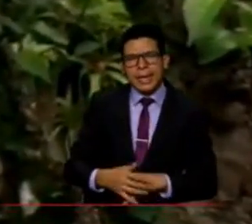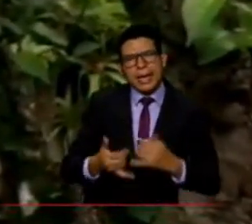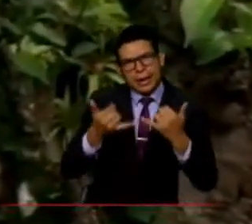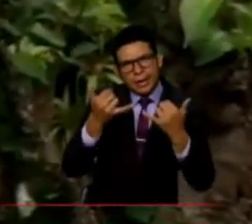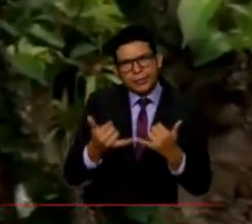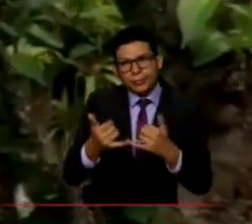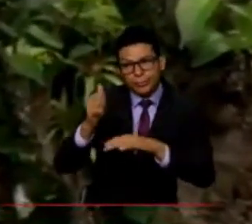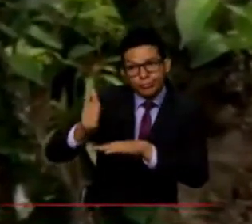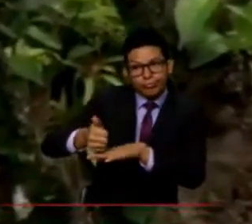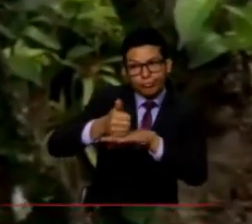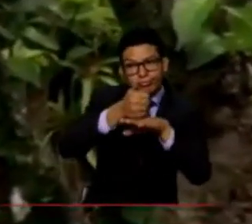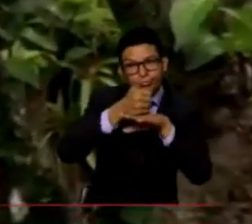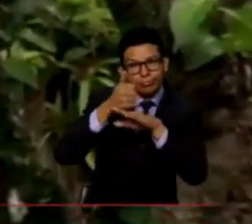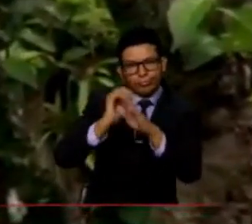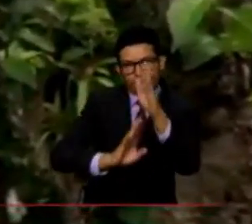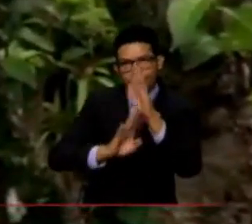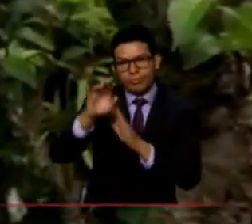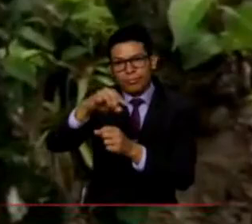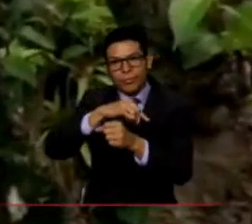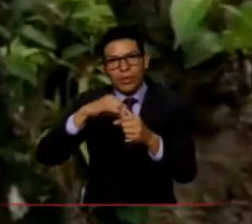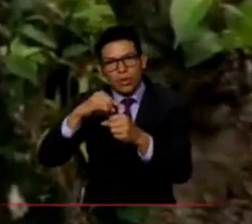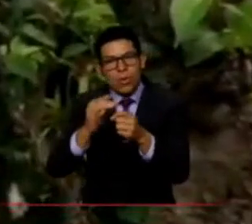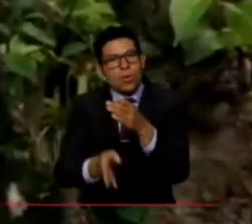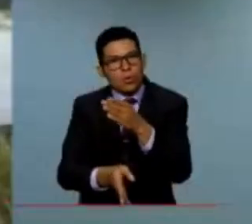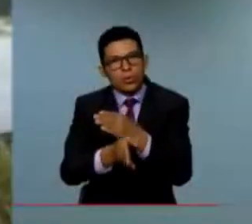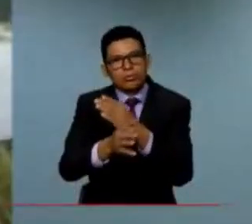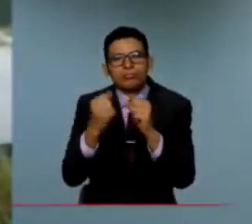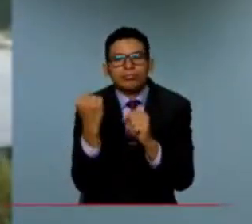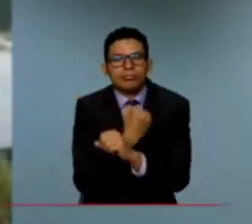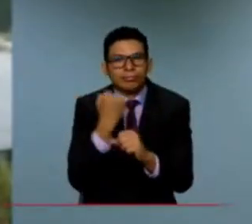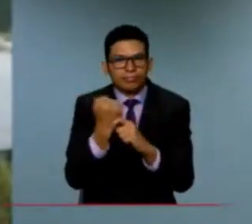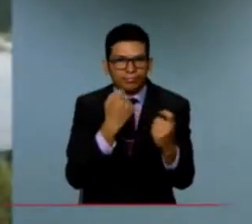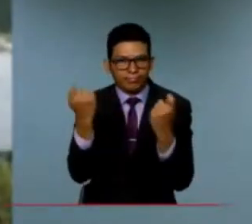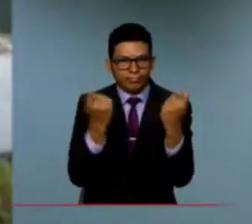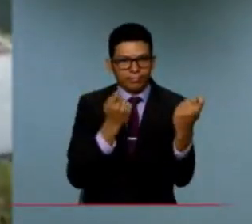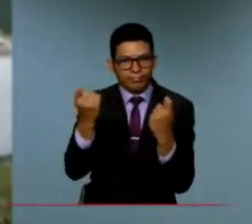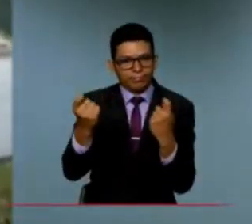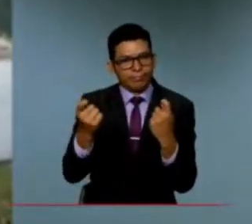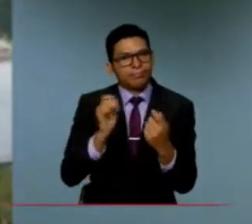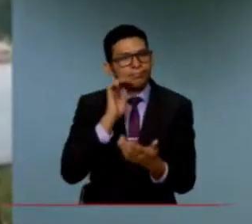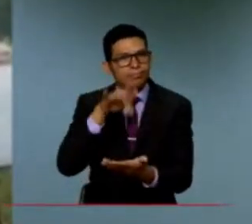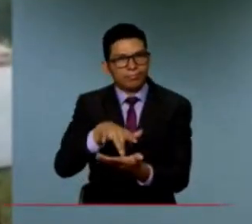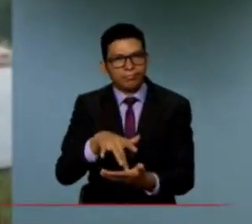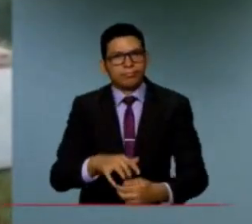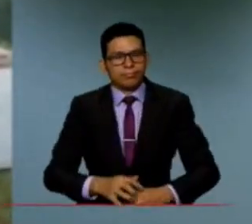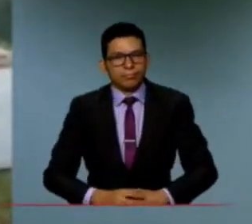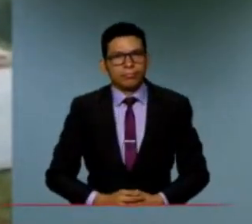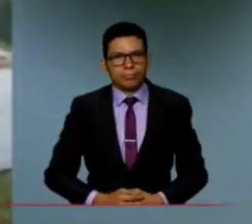las autoridades avanzan en la zona para seguir con las labores de control y presencia.